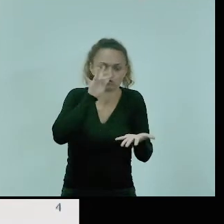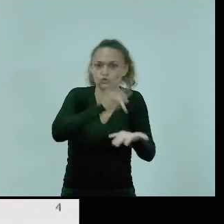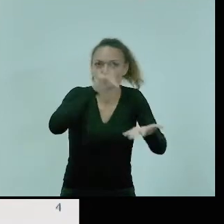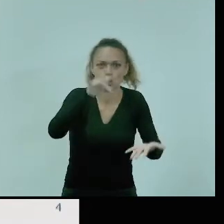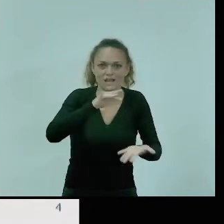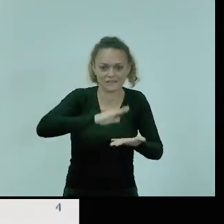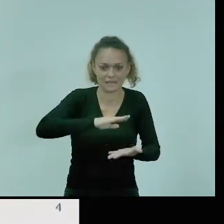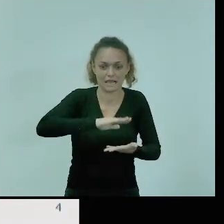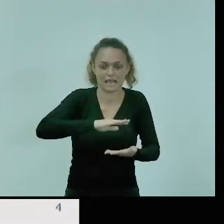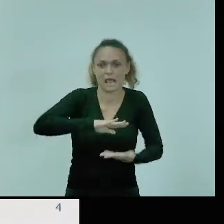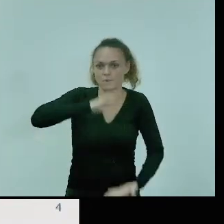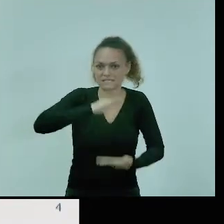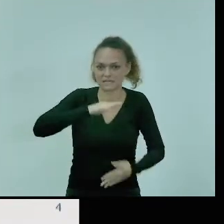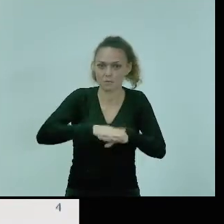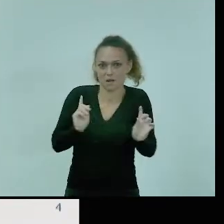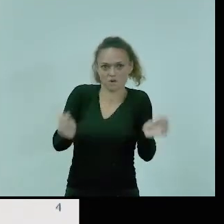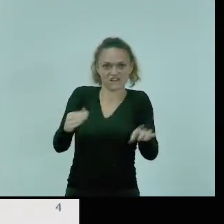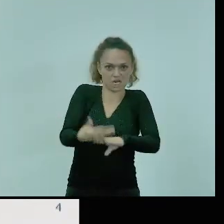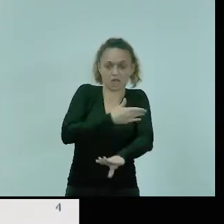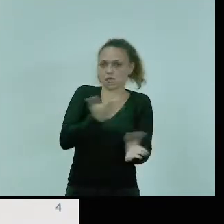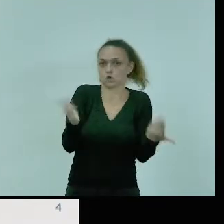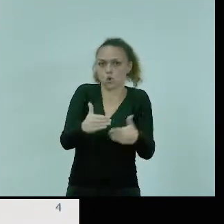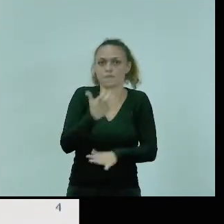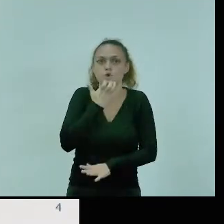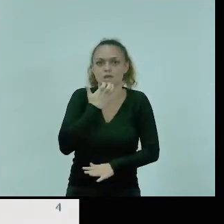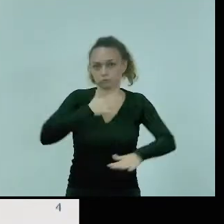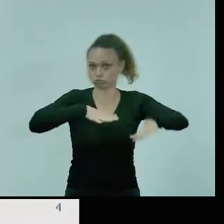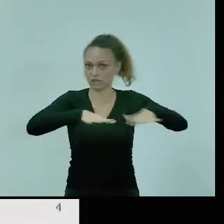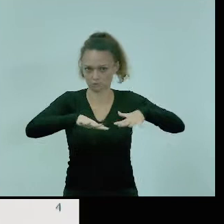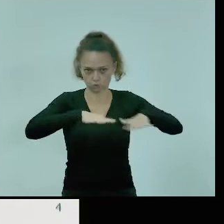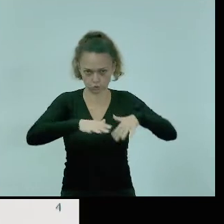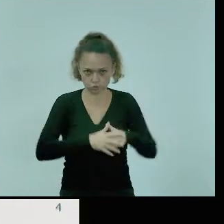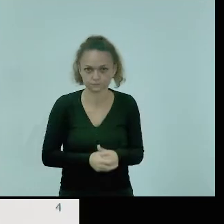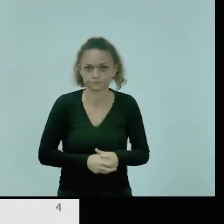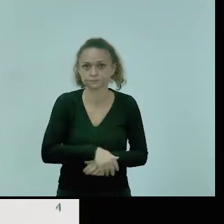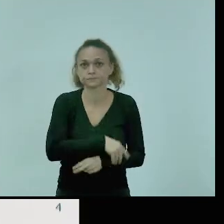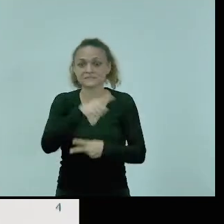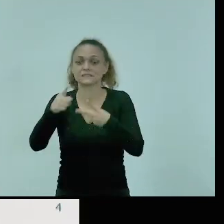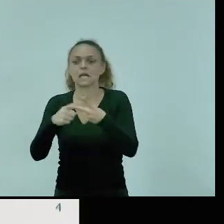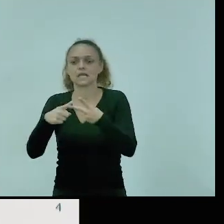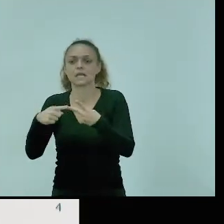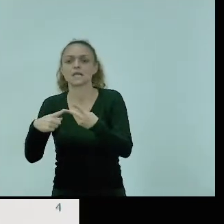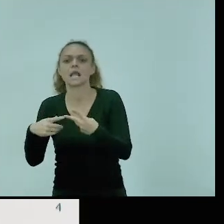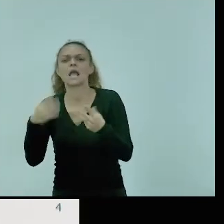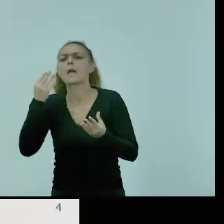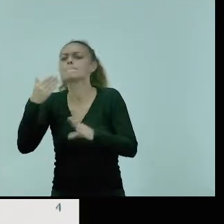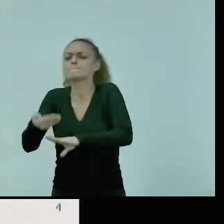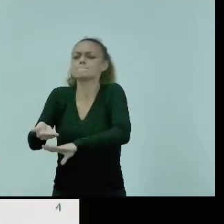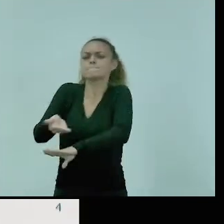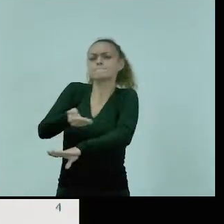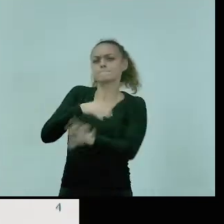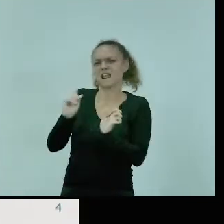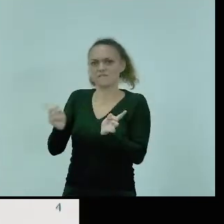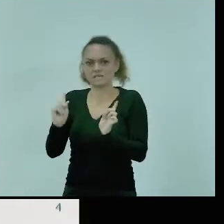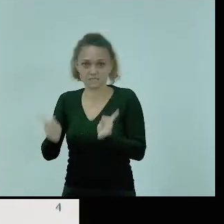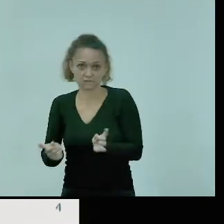de saber cuándo van a ocurrir, como son los terremotos. Las tenemos previsibles. En este caso, por ejemplo, en la